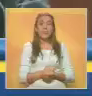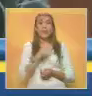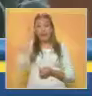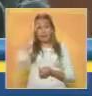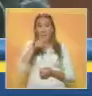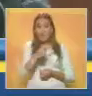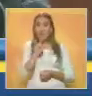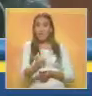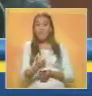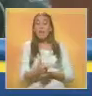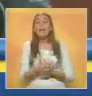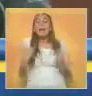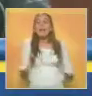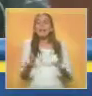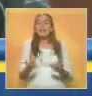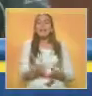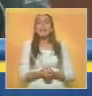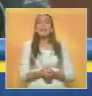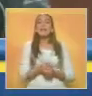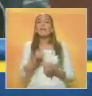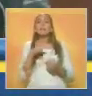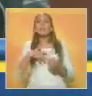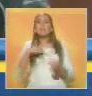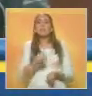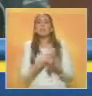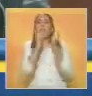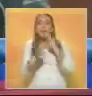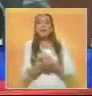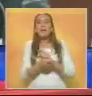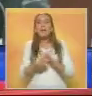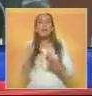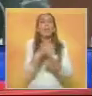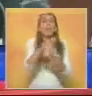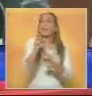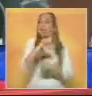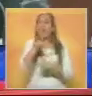capaz de cambiar normativas que atropellaban al pueblo por un ordenamiento audaz y más justo.